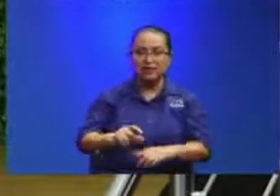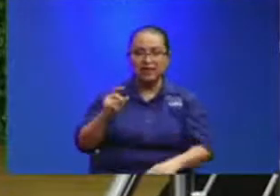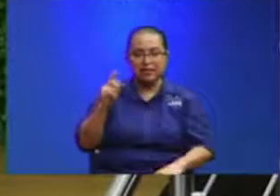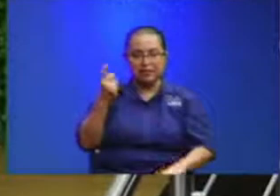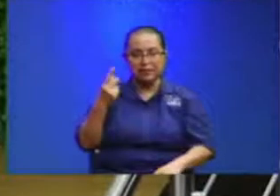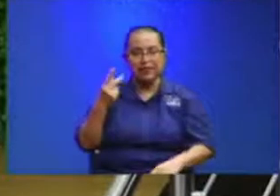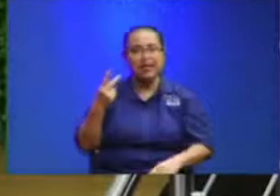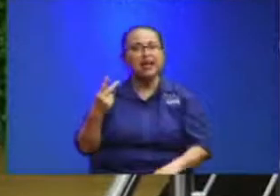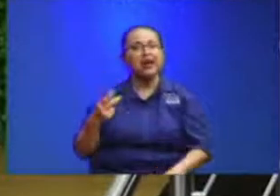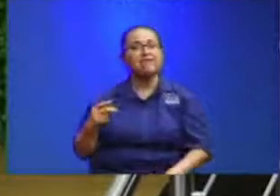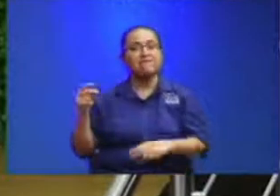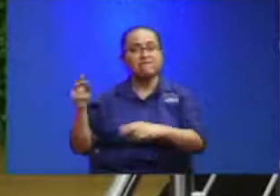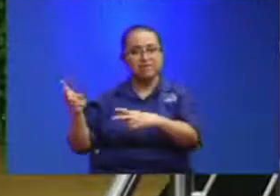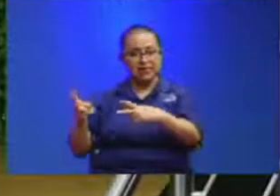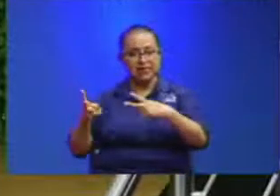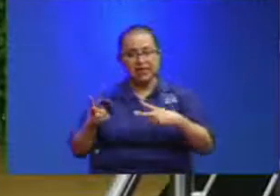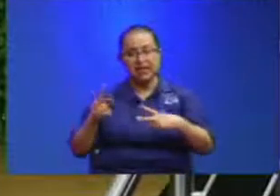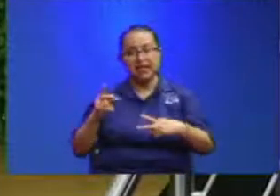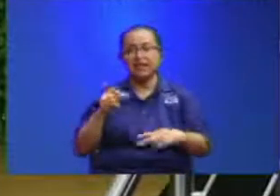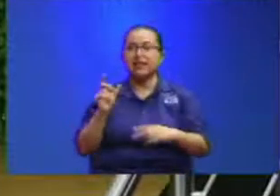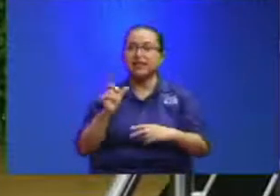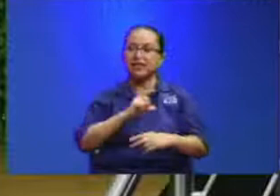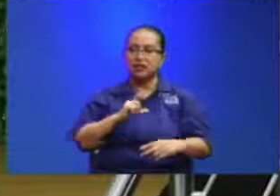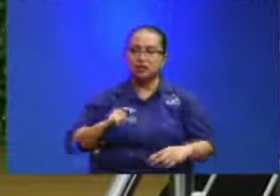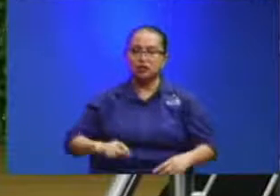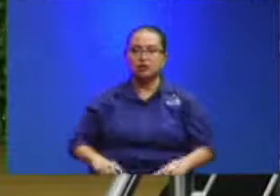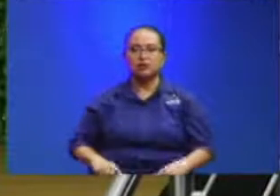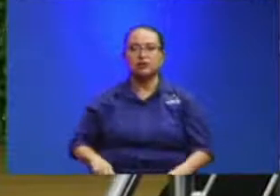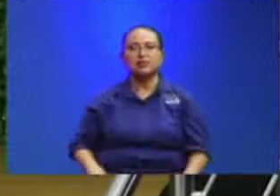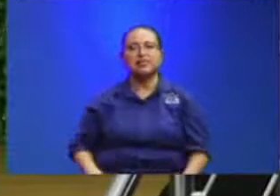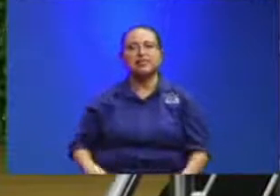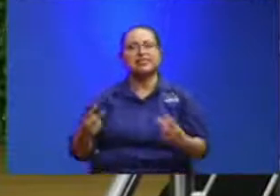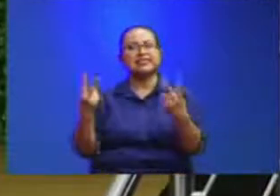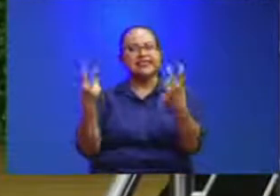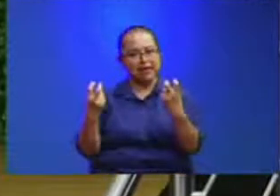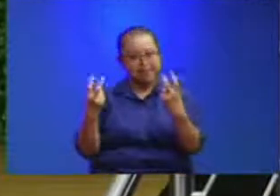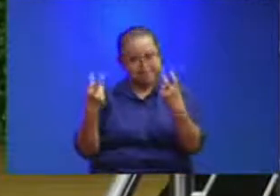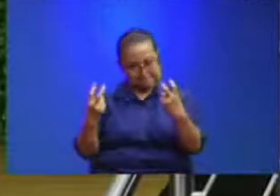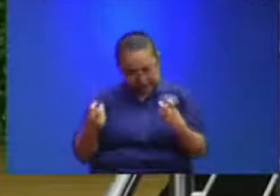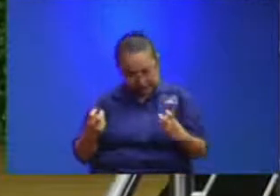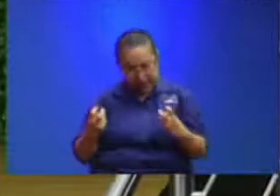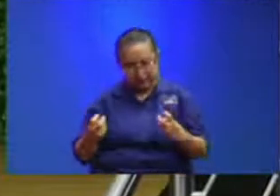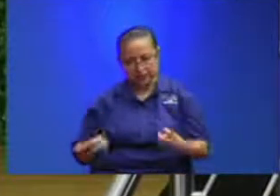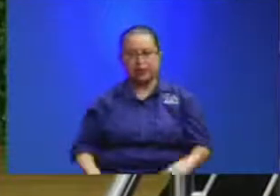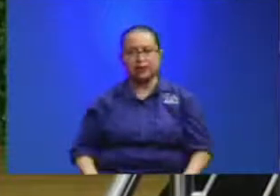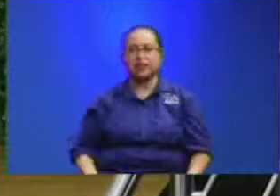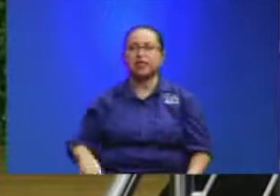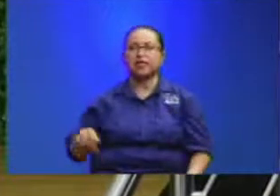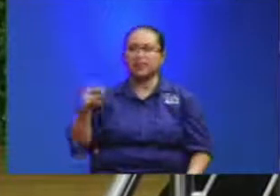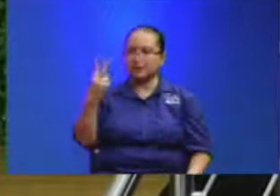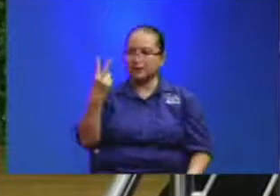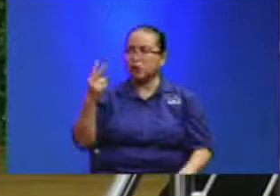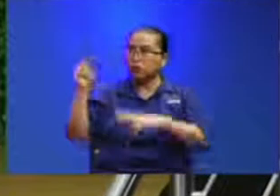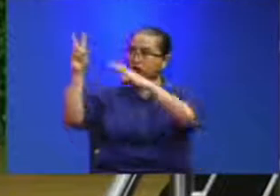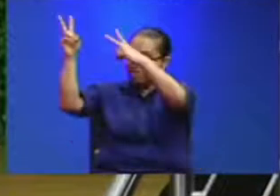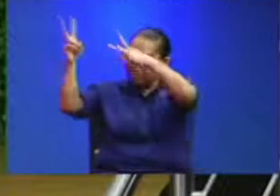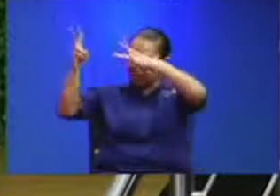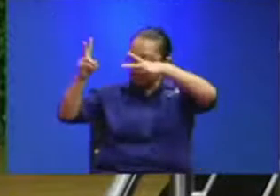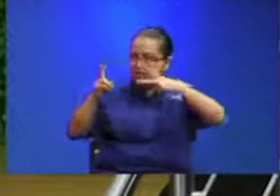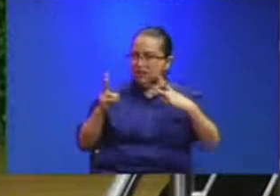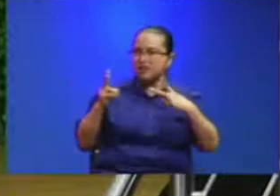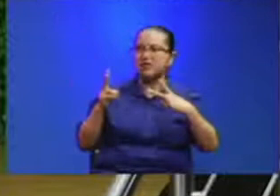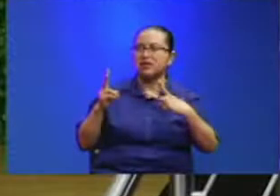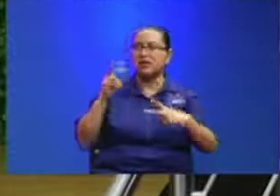venida del señor jesucristo se repiten en la segunda venida del señor jesucristo déjenme explicar brevemente esto porque podría causar